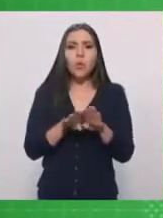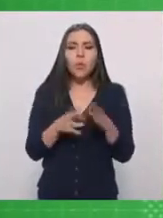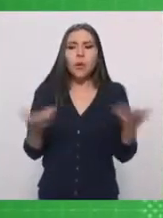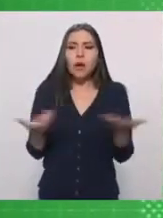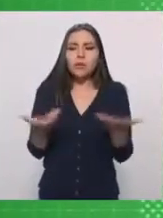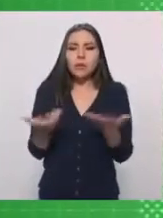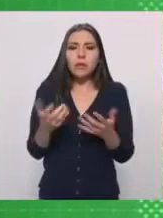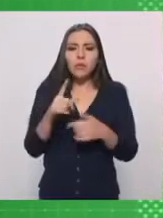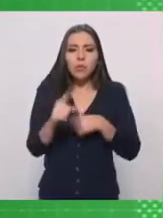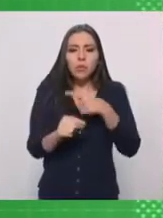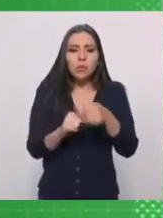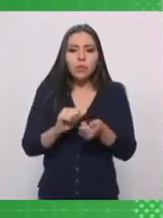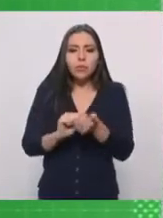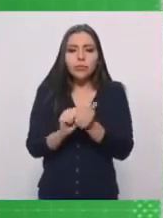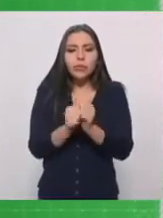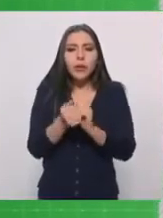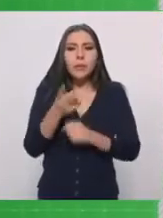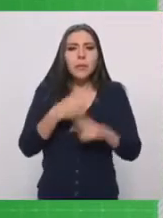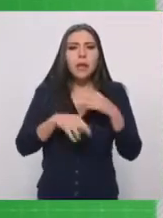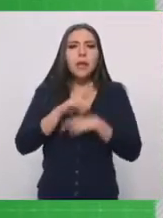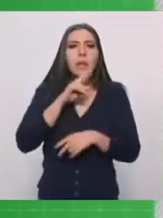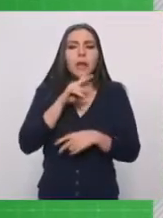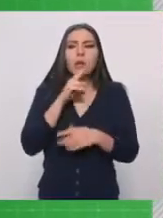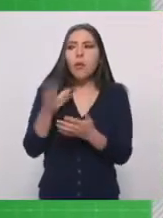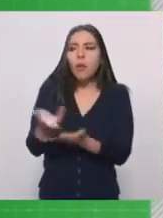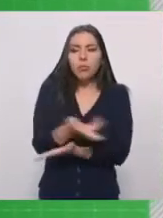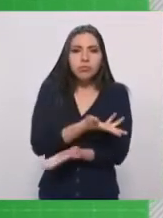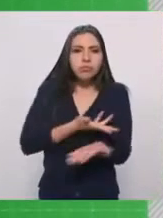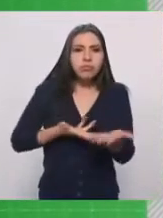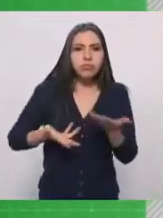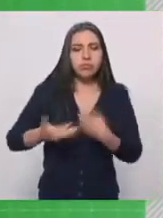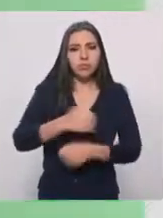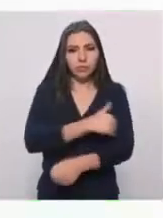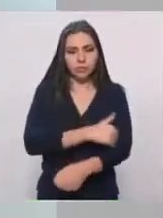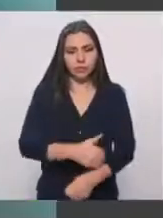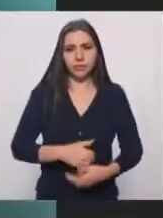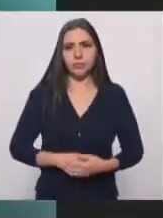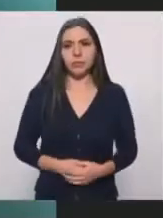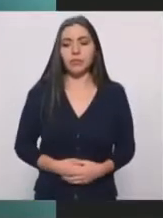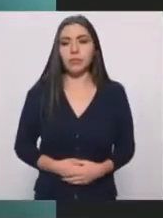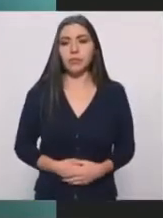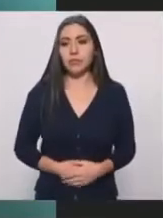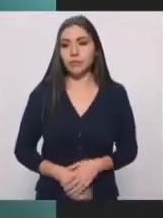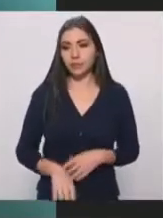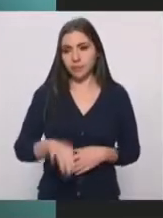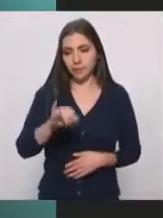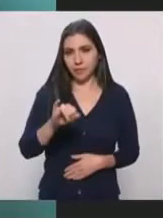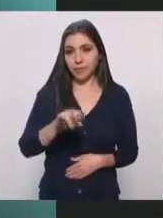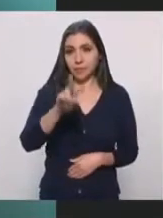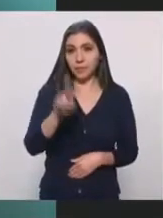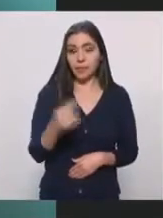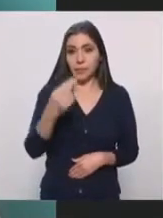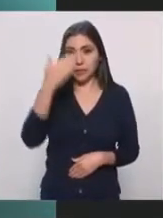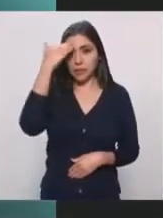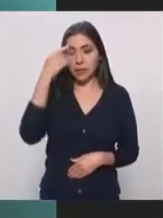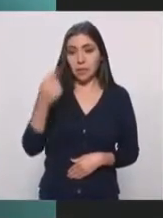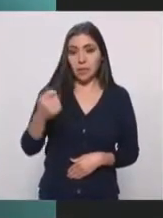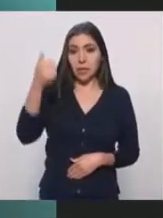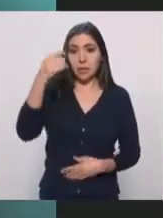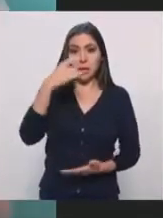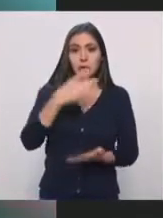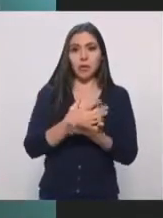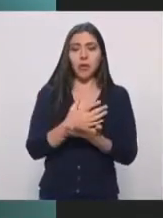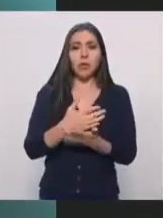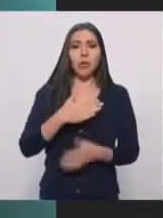Claro. Ahí es importante justamente identificar cuándo estamos afectando a nuestros hijos con algo que